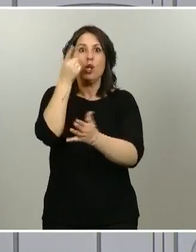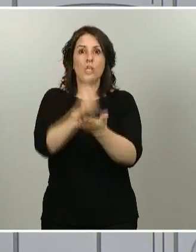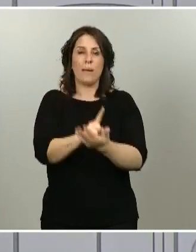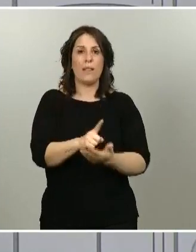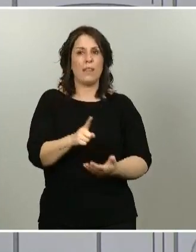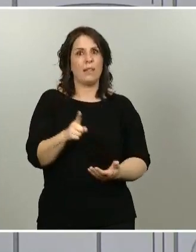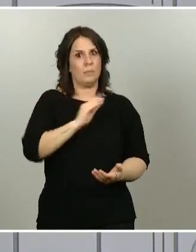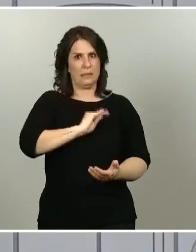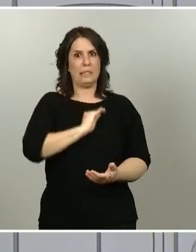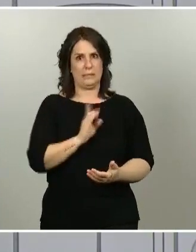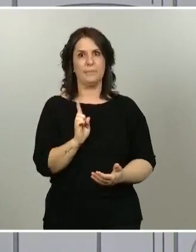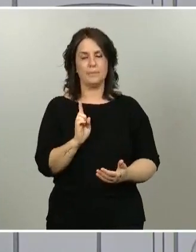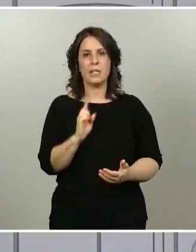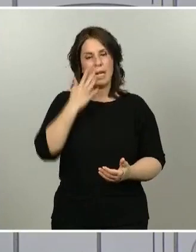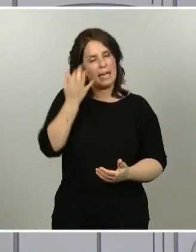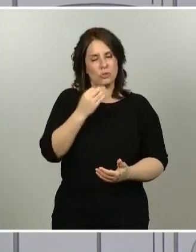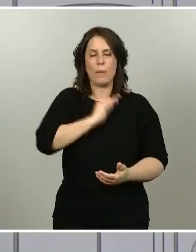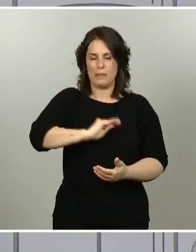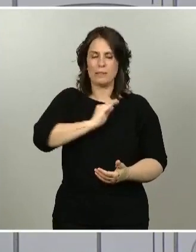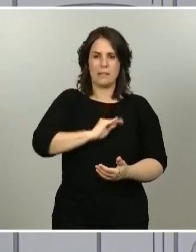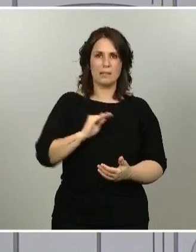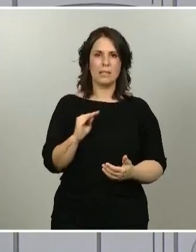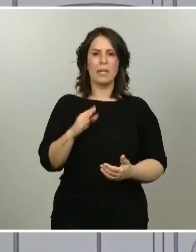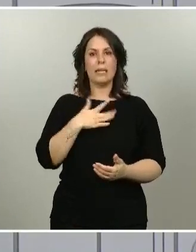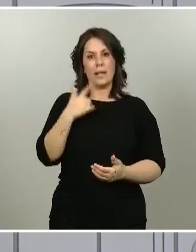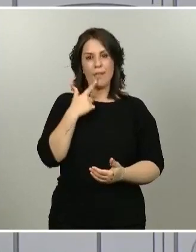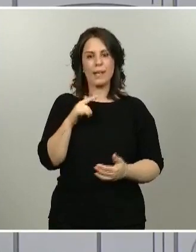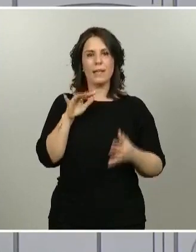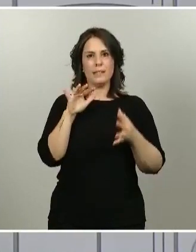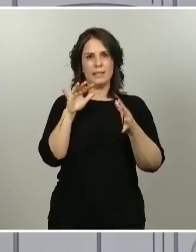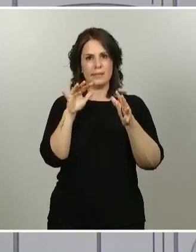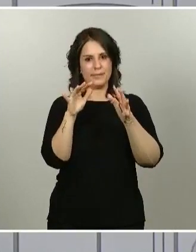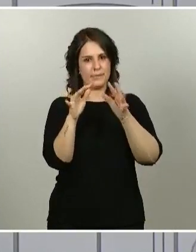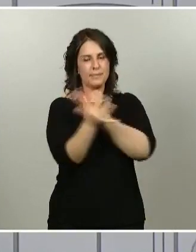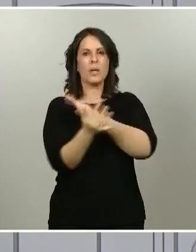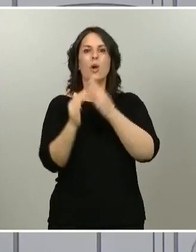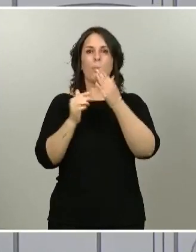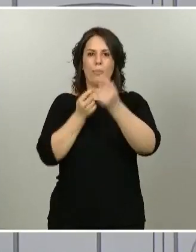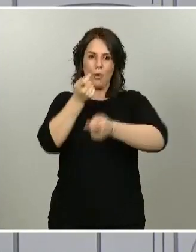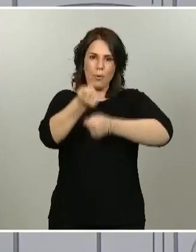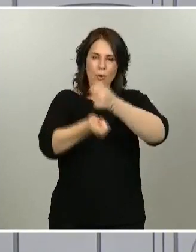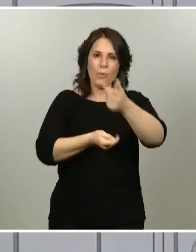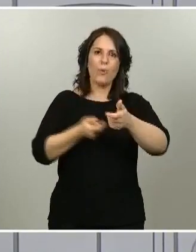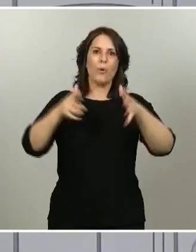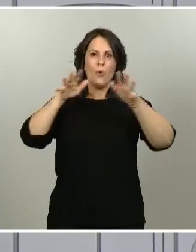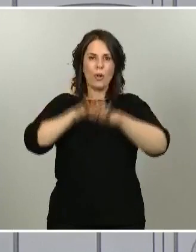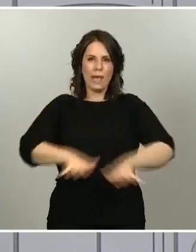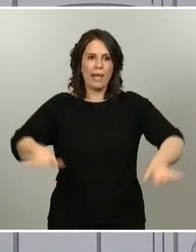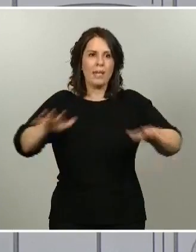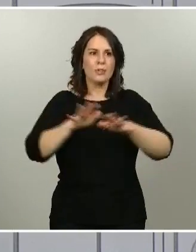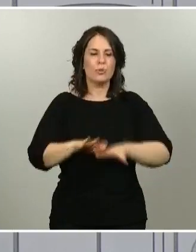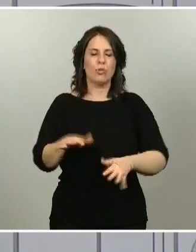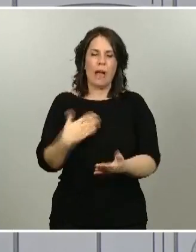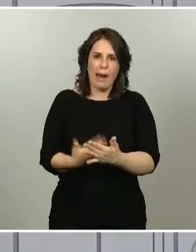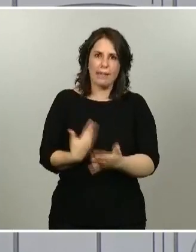con lo cual la transición debe de ser progresiva, lenta, a medida que vayamos garantizando no solo que la epidemia va bien, sino